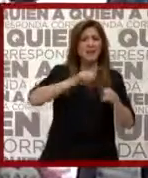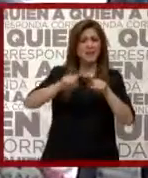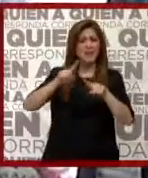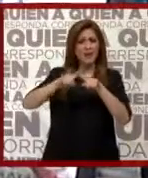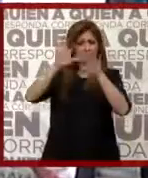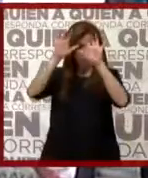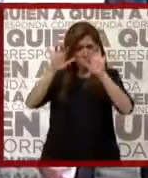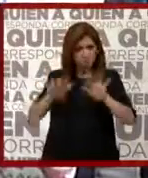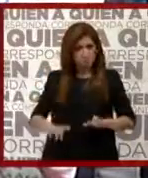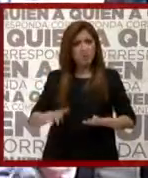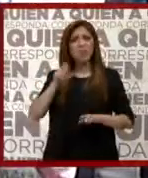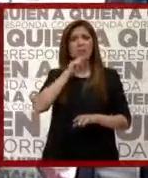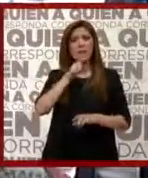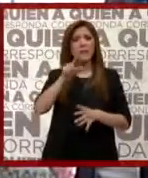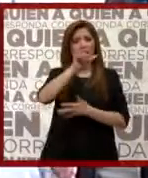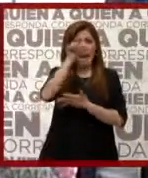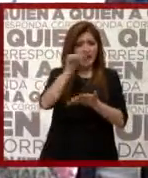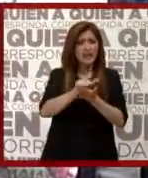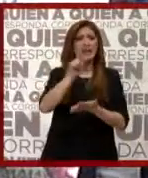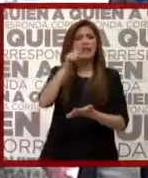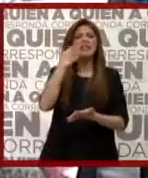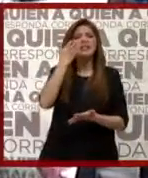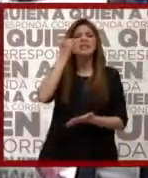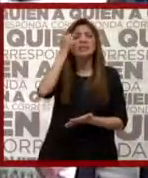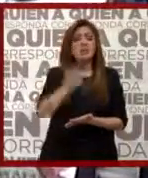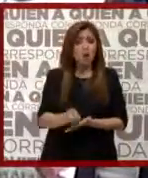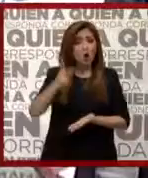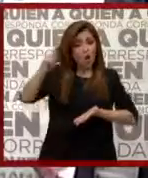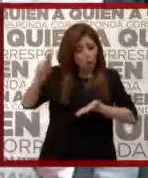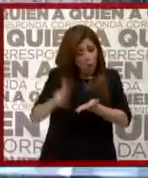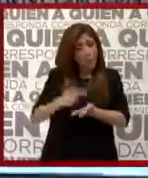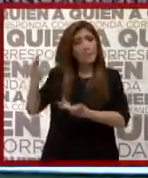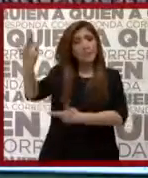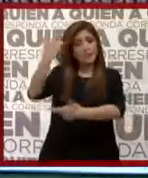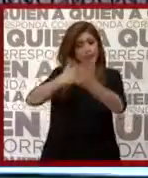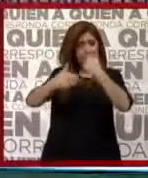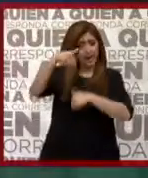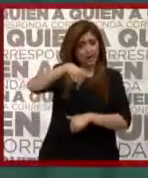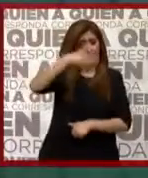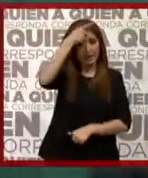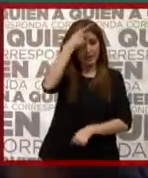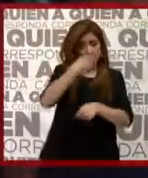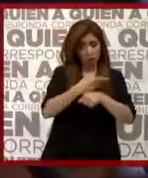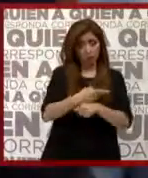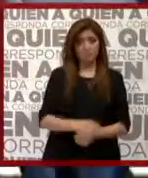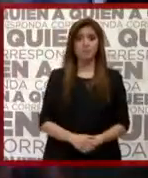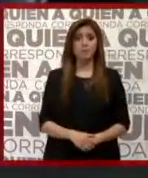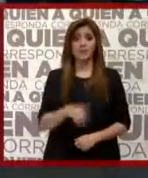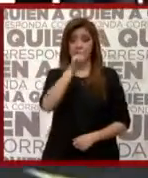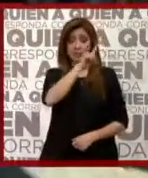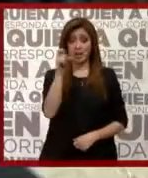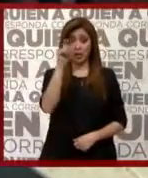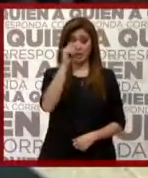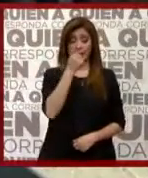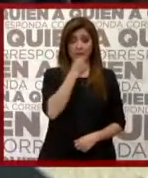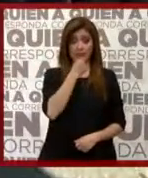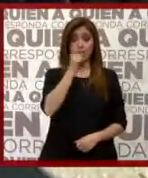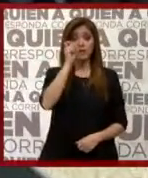el acta que fuimos a levantar, es que nos devuelvan al director. Son 120 niños quienes están sin director en el